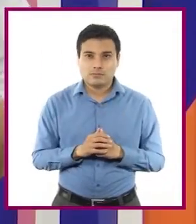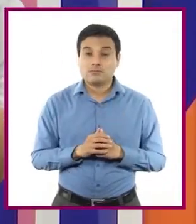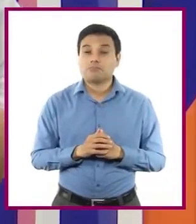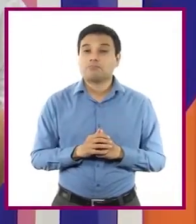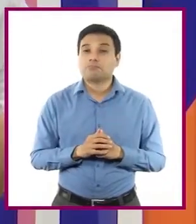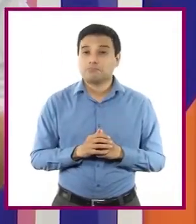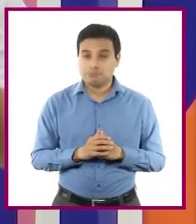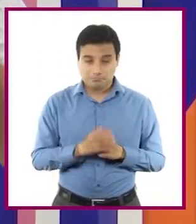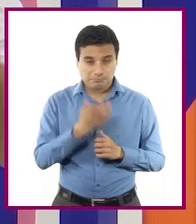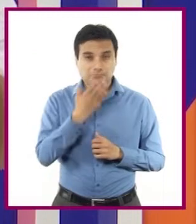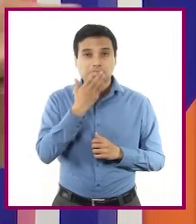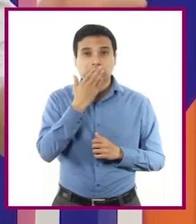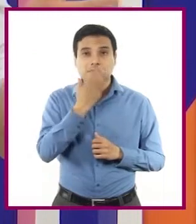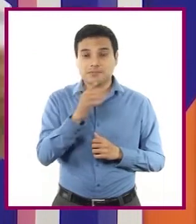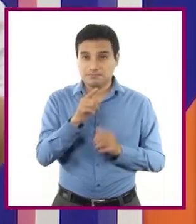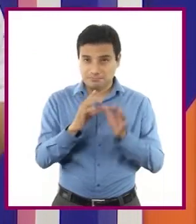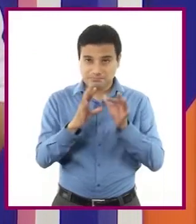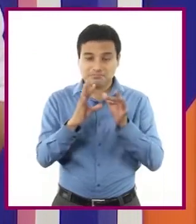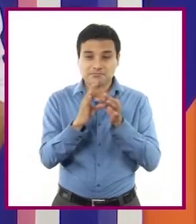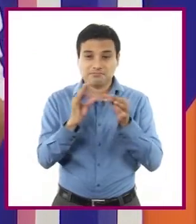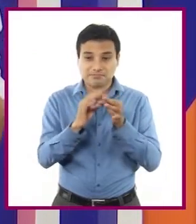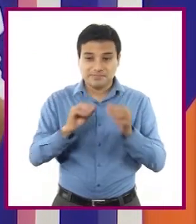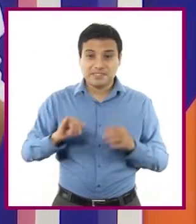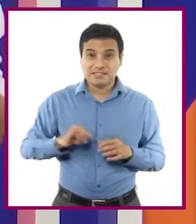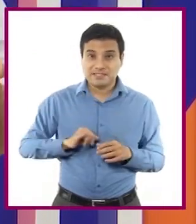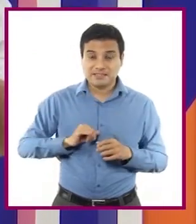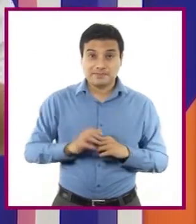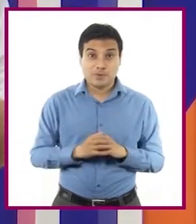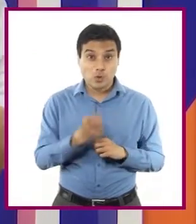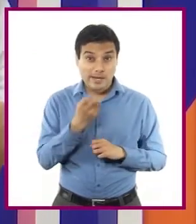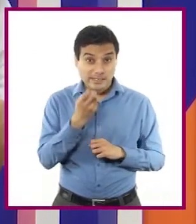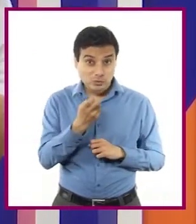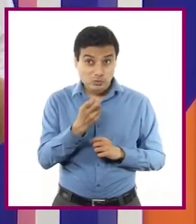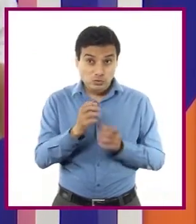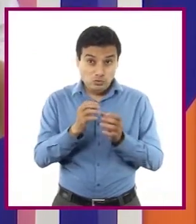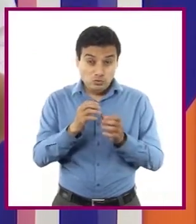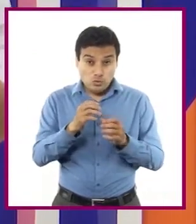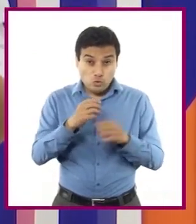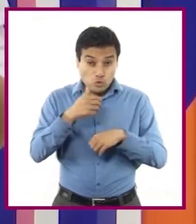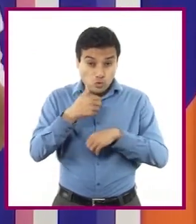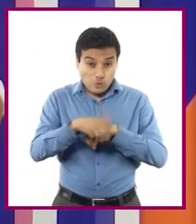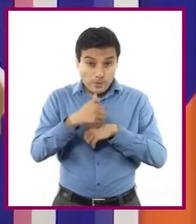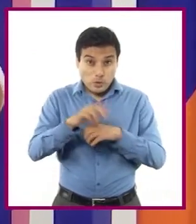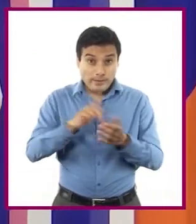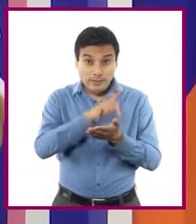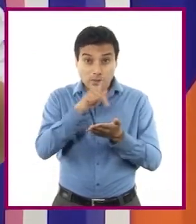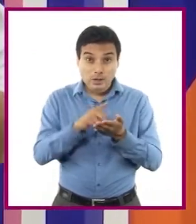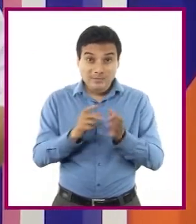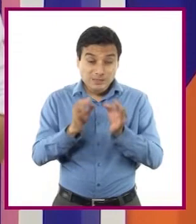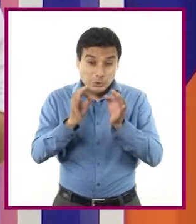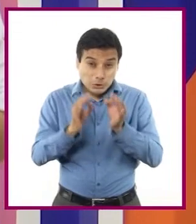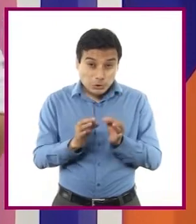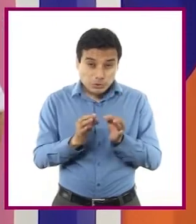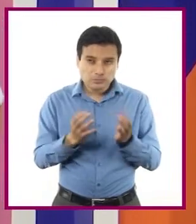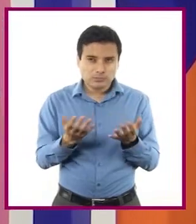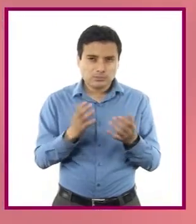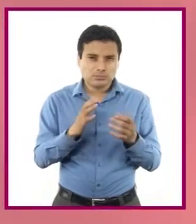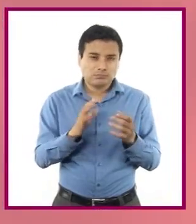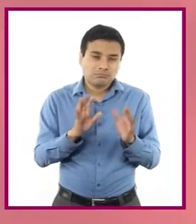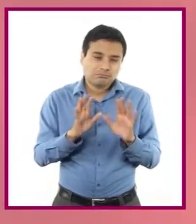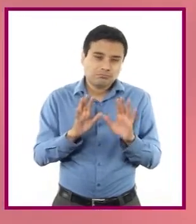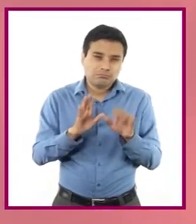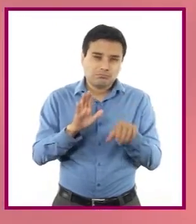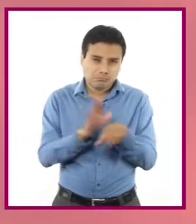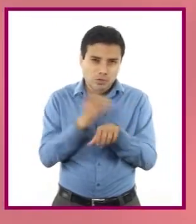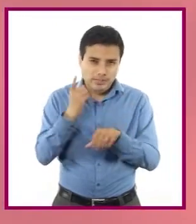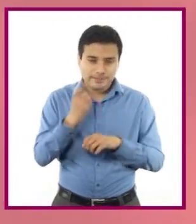Buena observación. Esta información en realidad no tiene un dato exacto y puede haber varias razones.